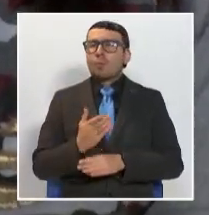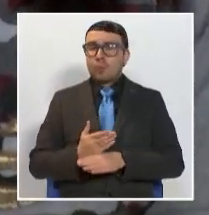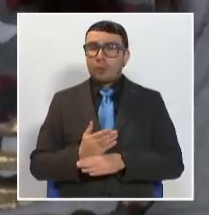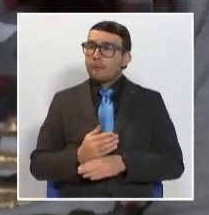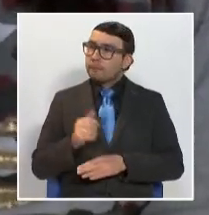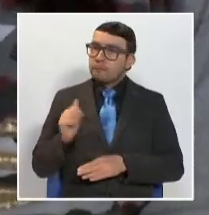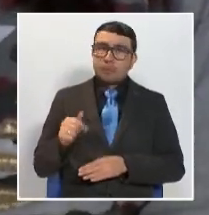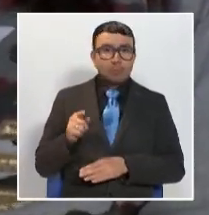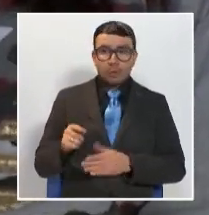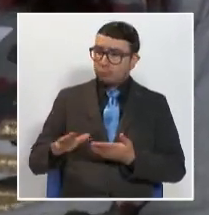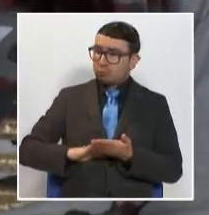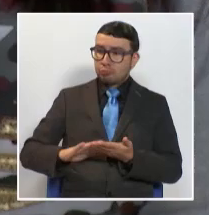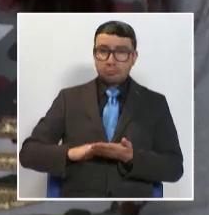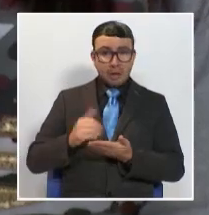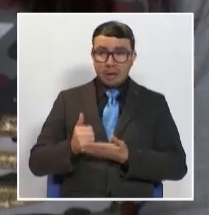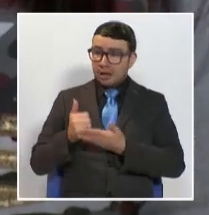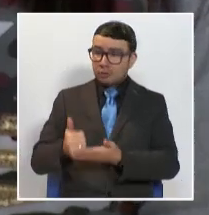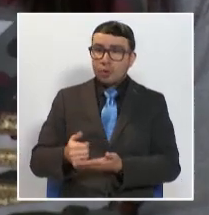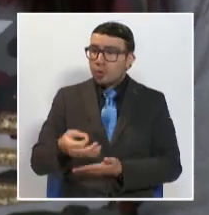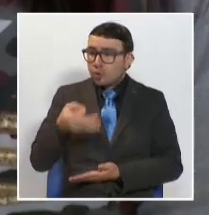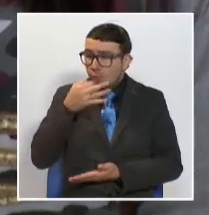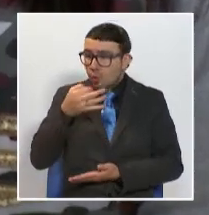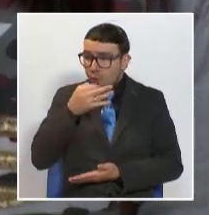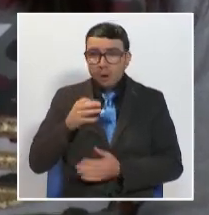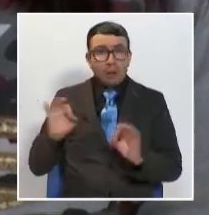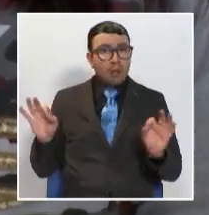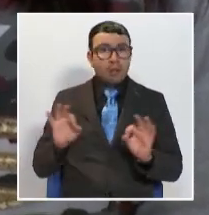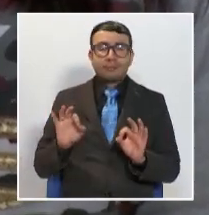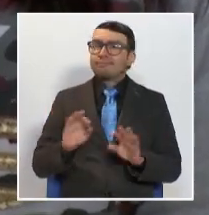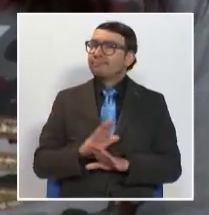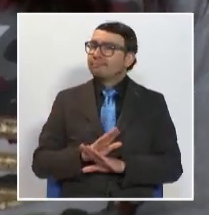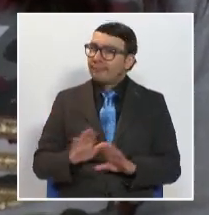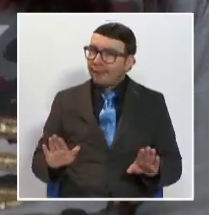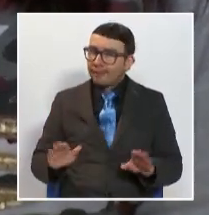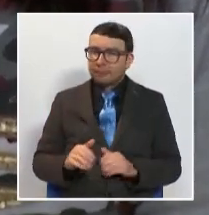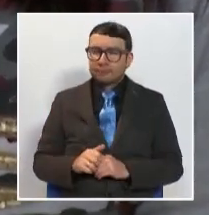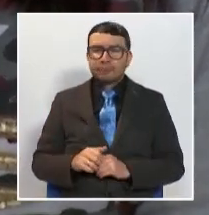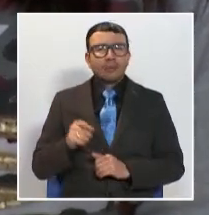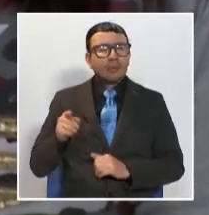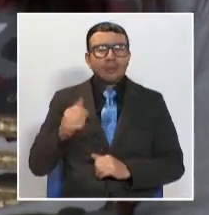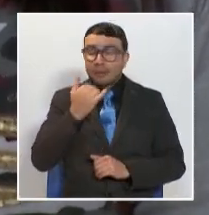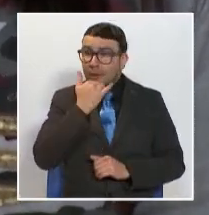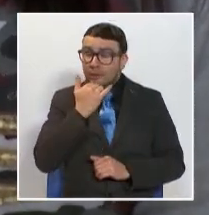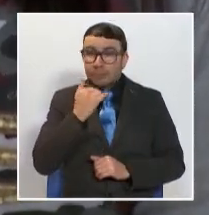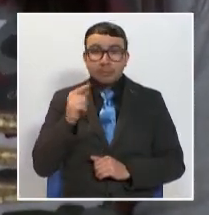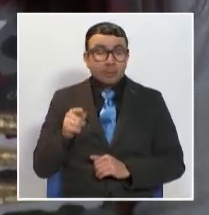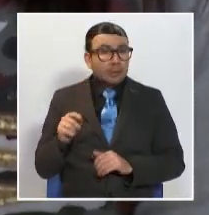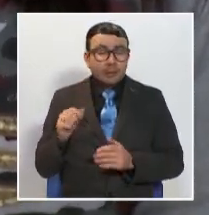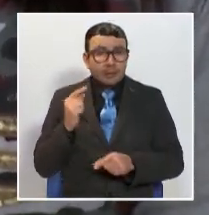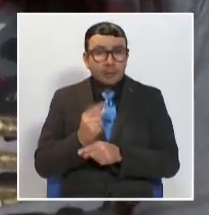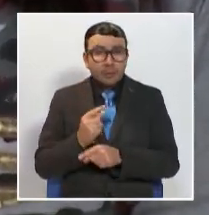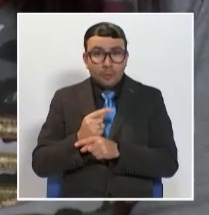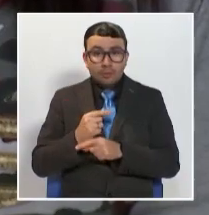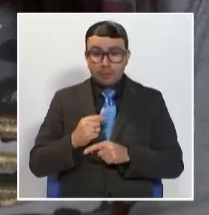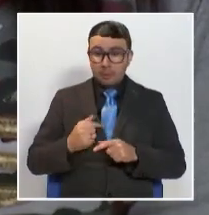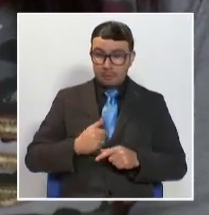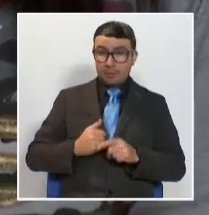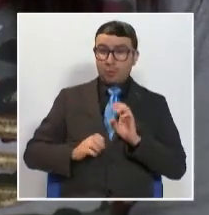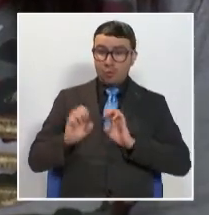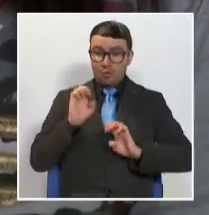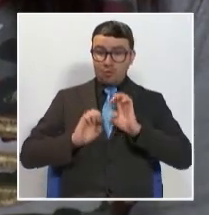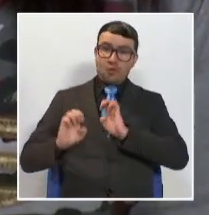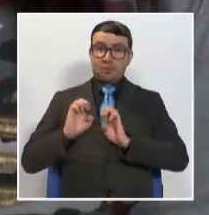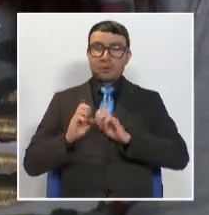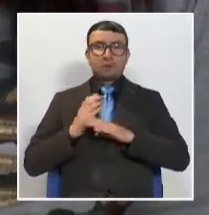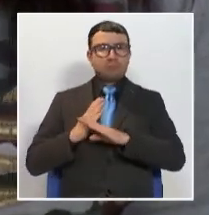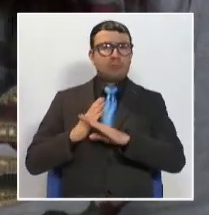no recibió tratamiento antibiótico para esto y hizo como una reacción inmune pues como